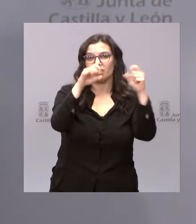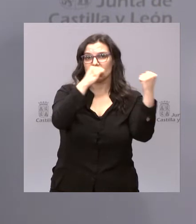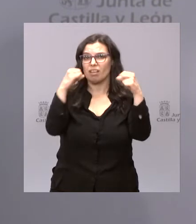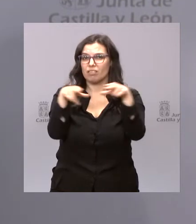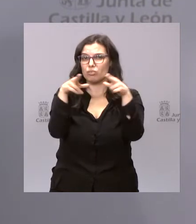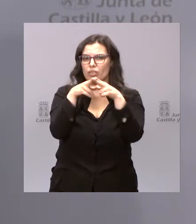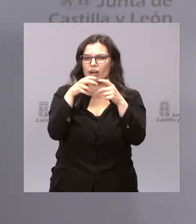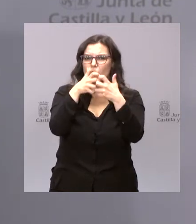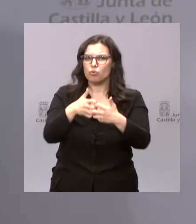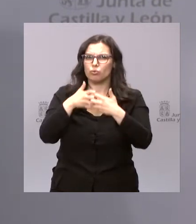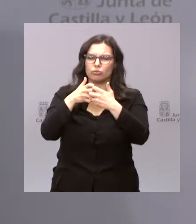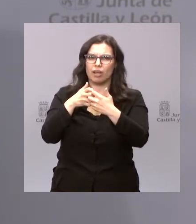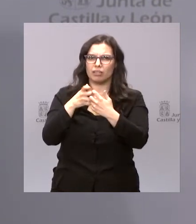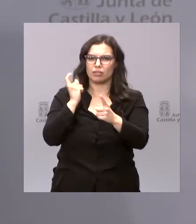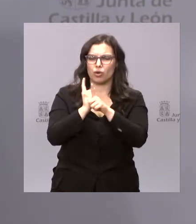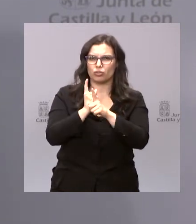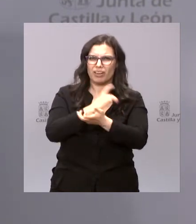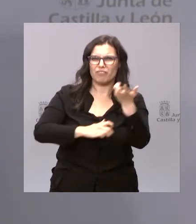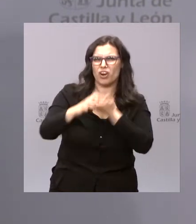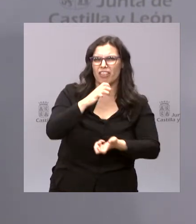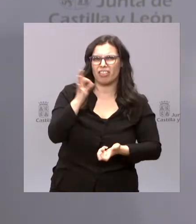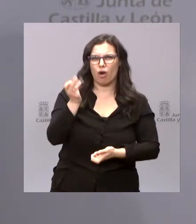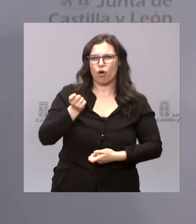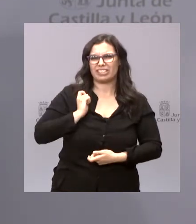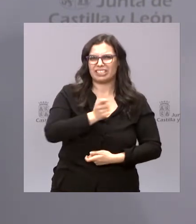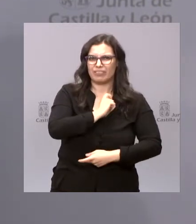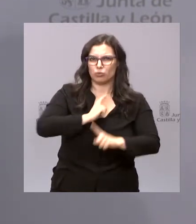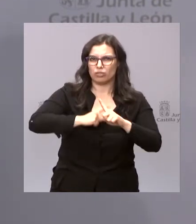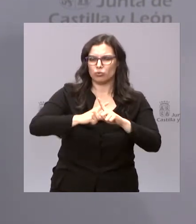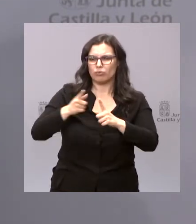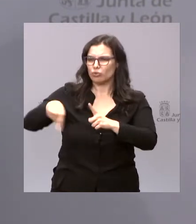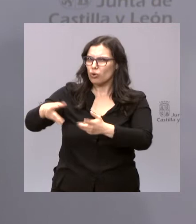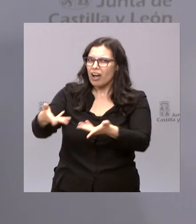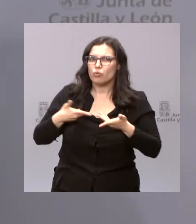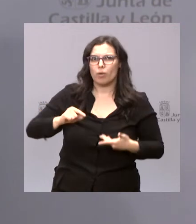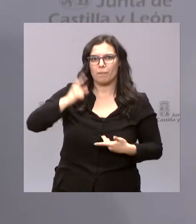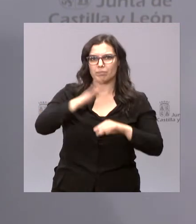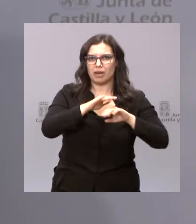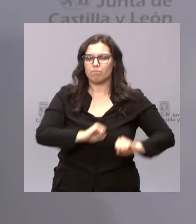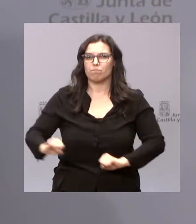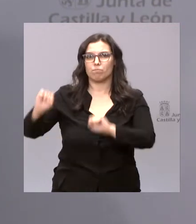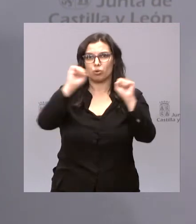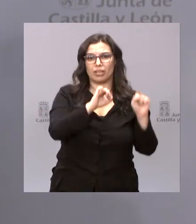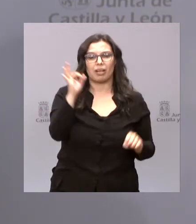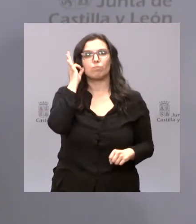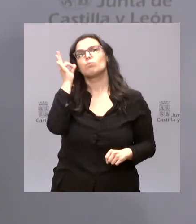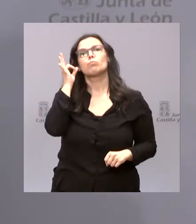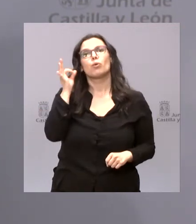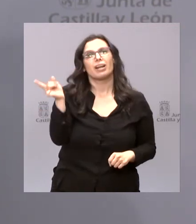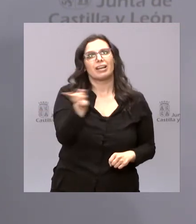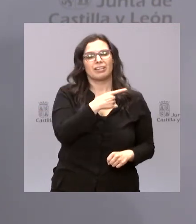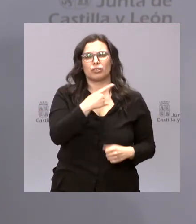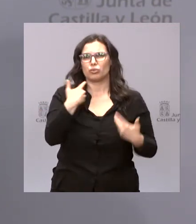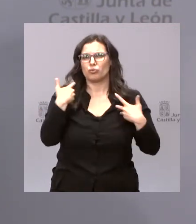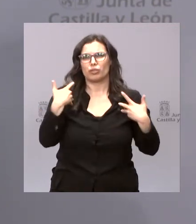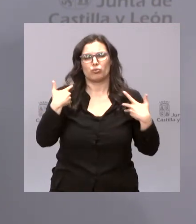la violencia o la trata sois quienes más nos ayudáis a proteger mejor a las mujeres que sufren